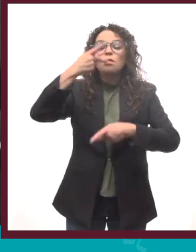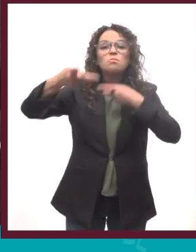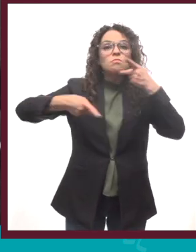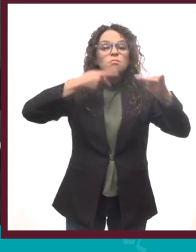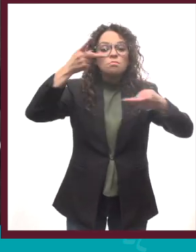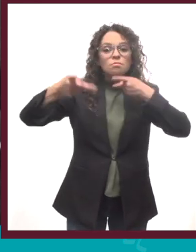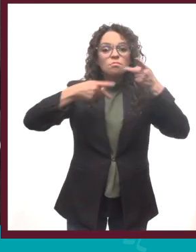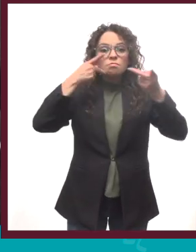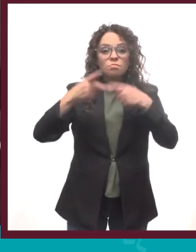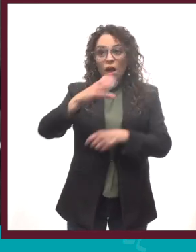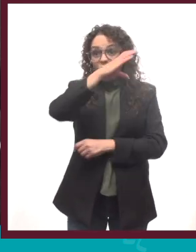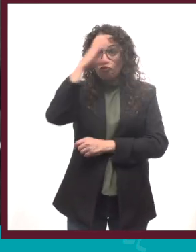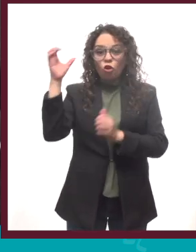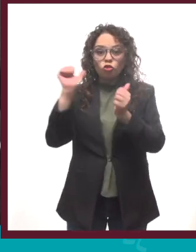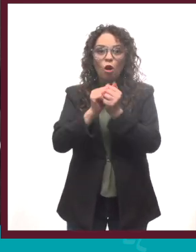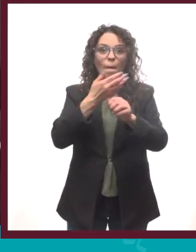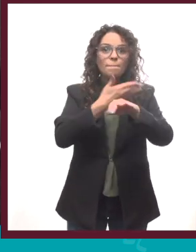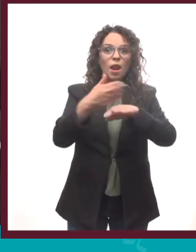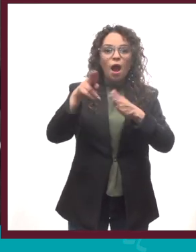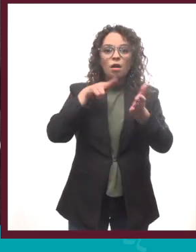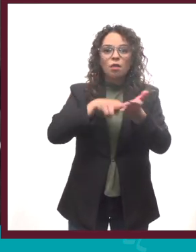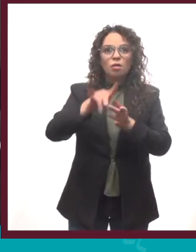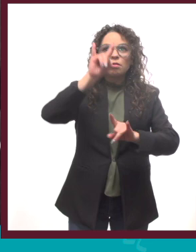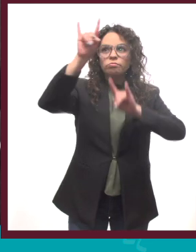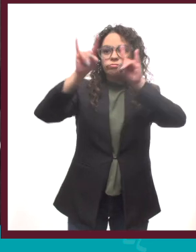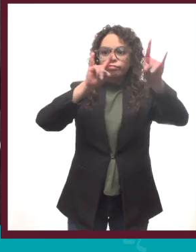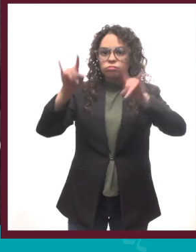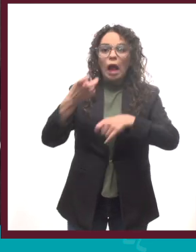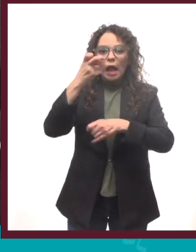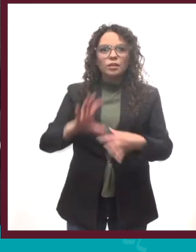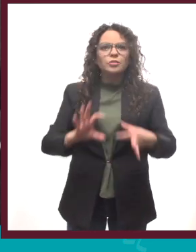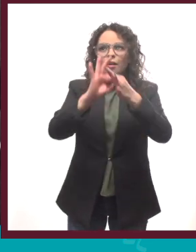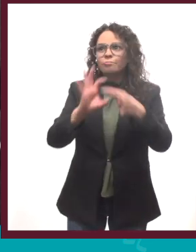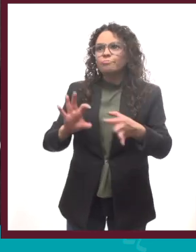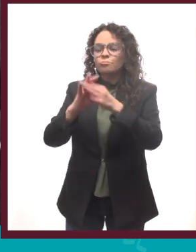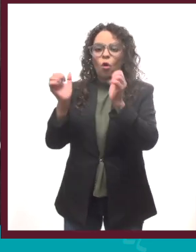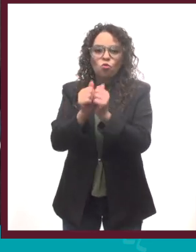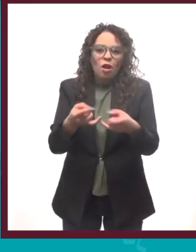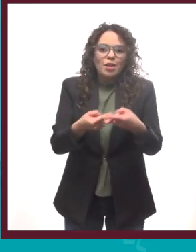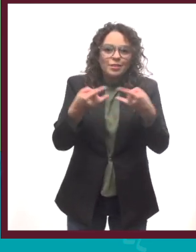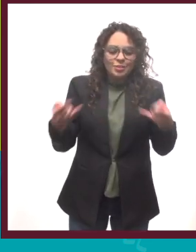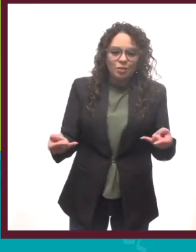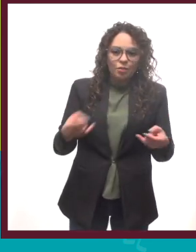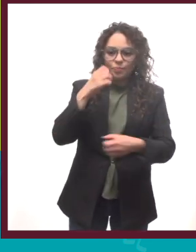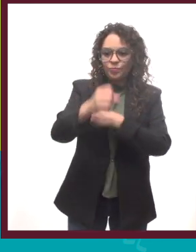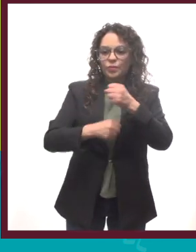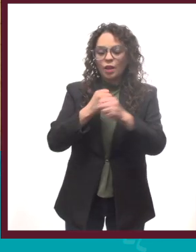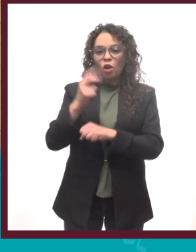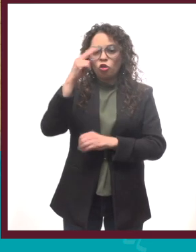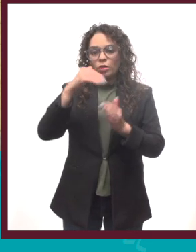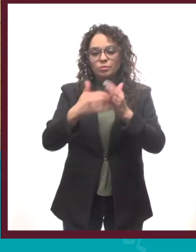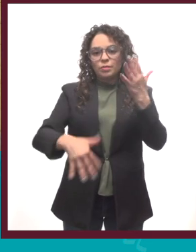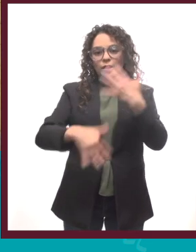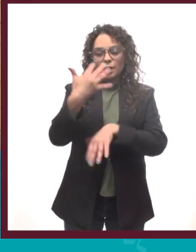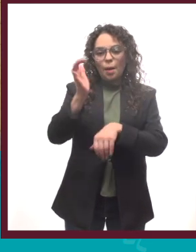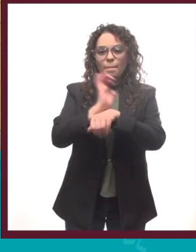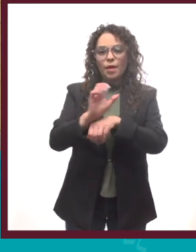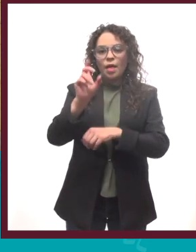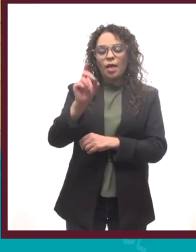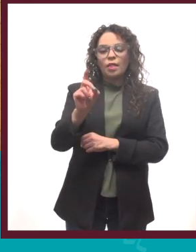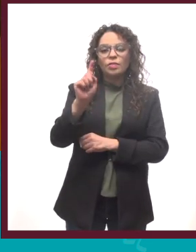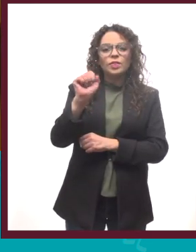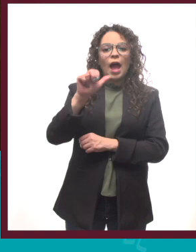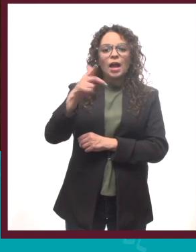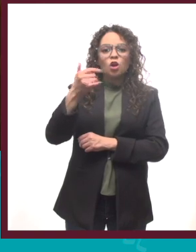narrador mientras pasan fotografías en blanco y negro que construyen la historia de manera sugerente. En 2015, la película Tangerine,